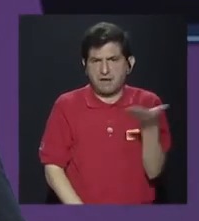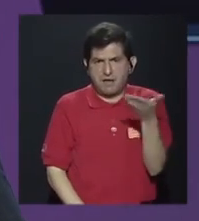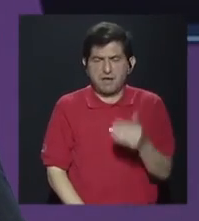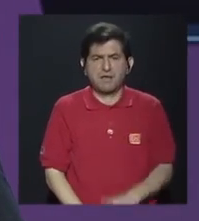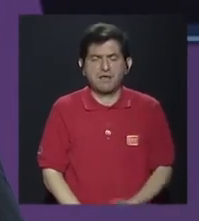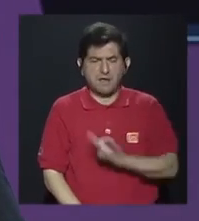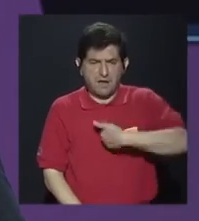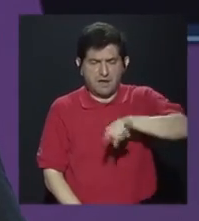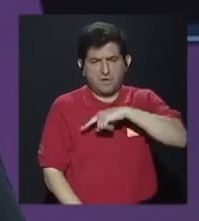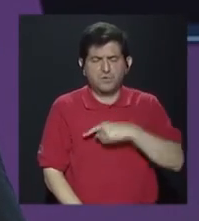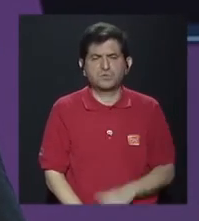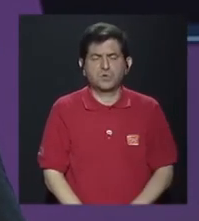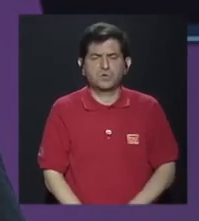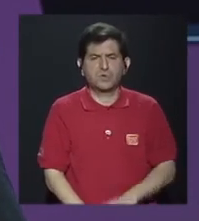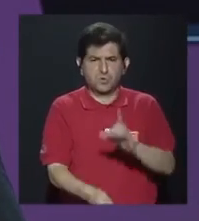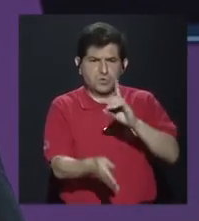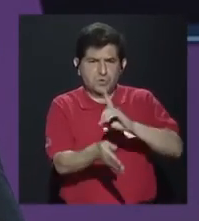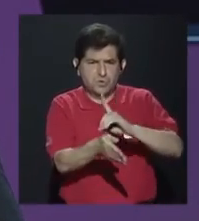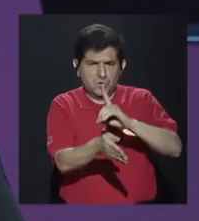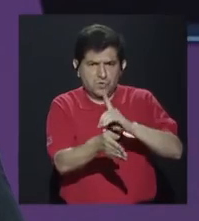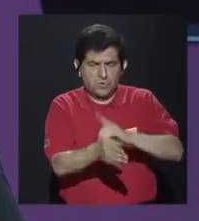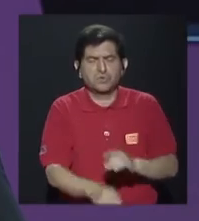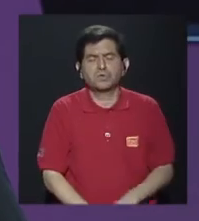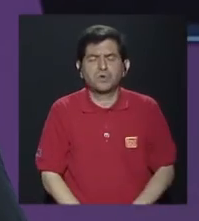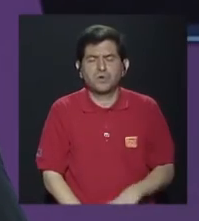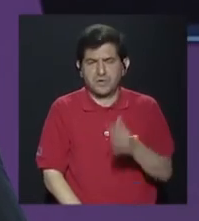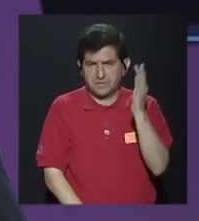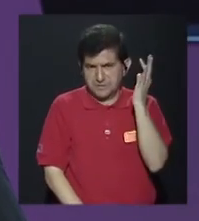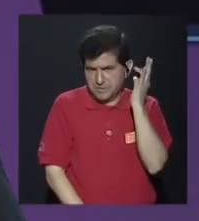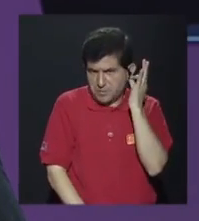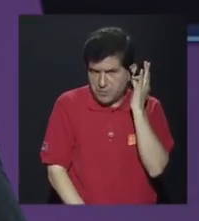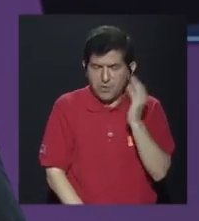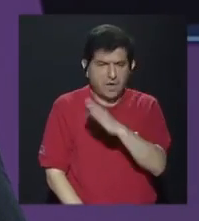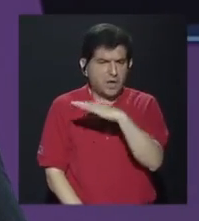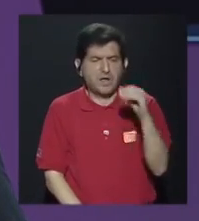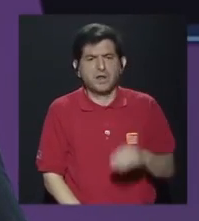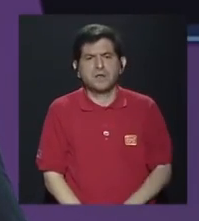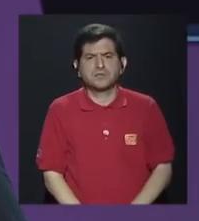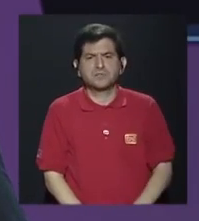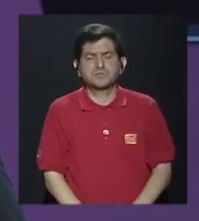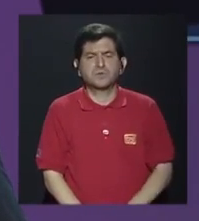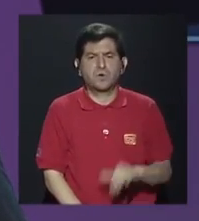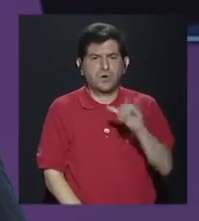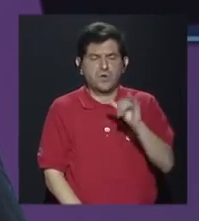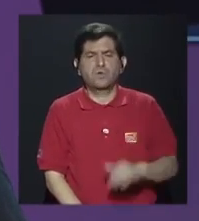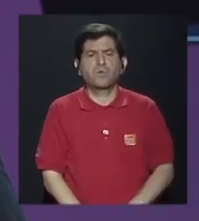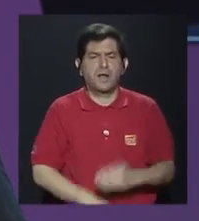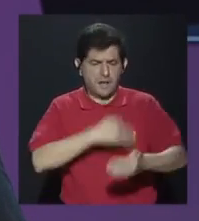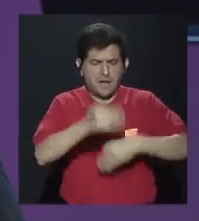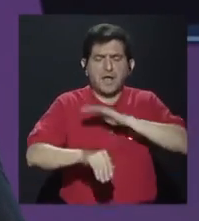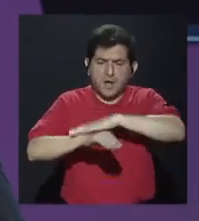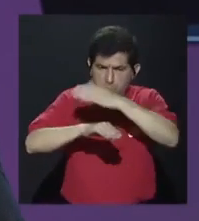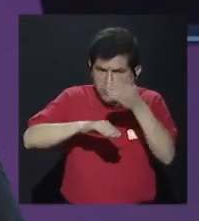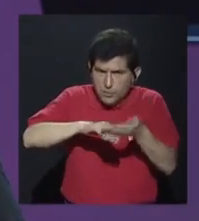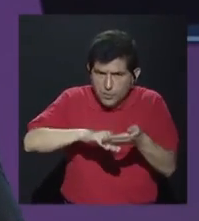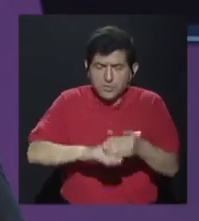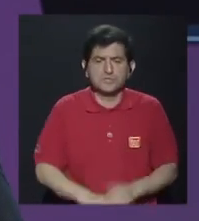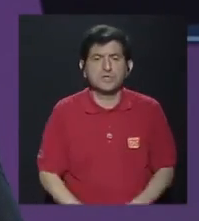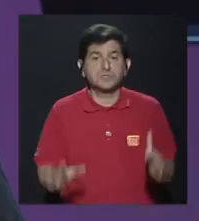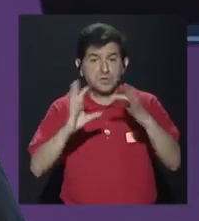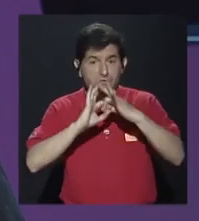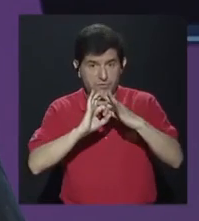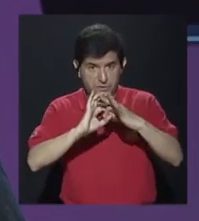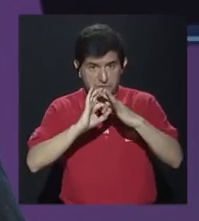como ginecólogos, como obstetras, entre otros, que nos ayuden en la parte sexual,